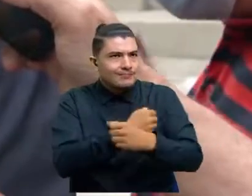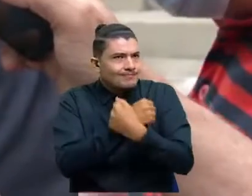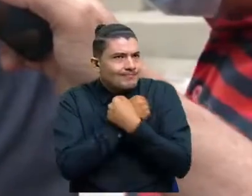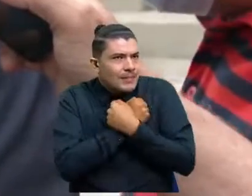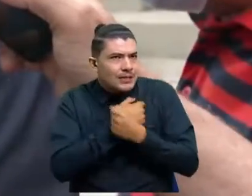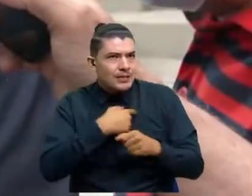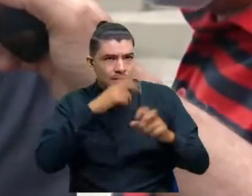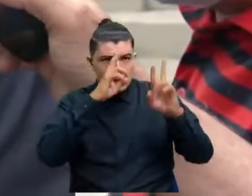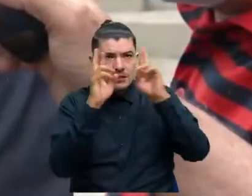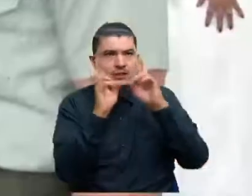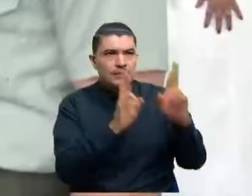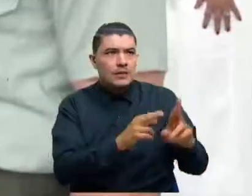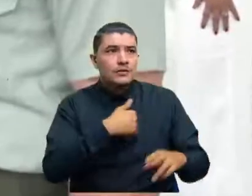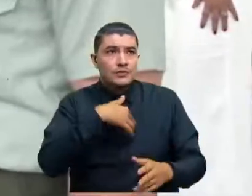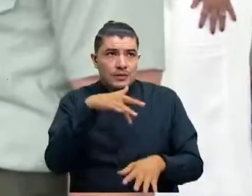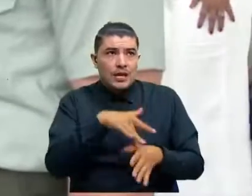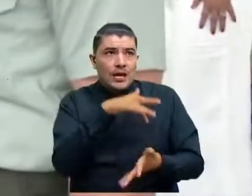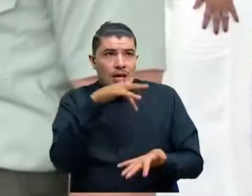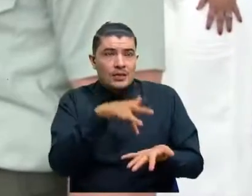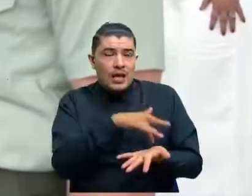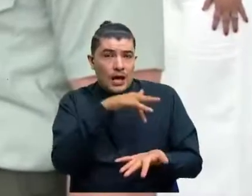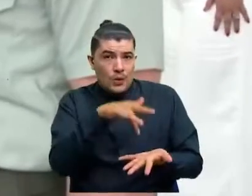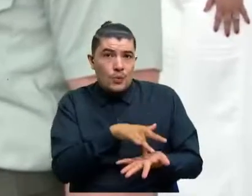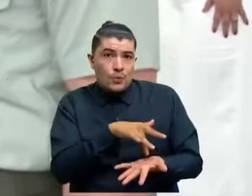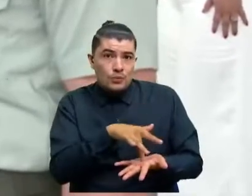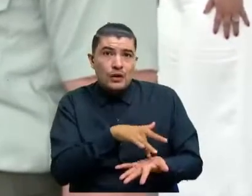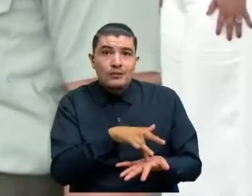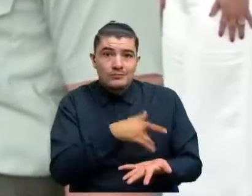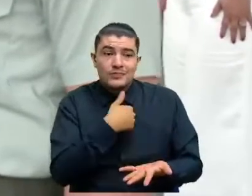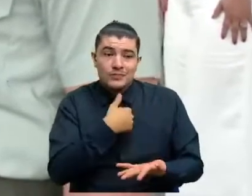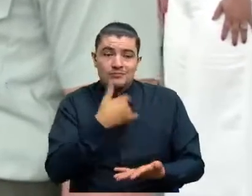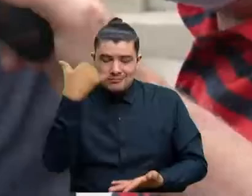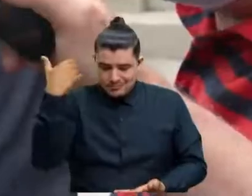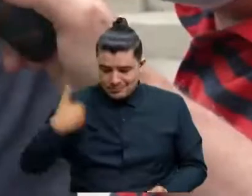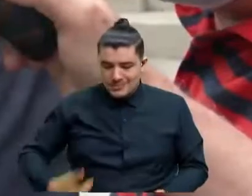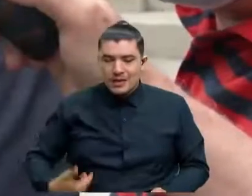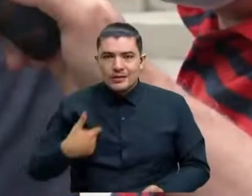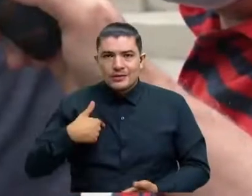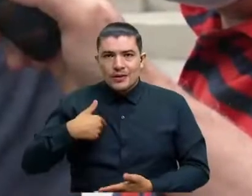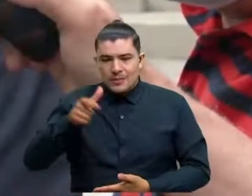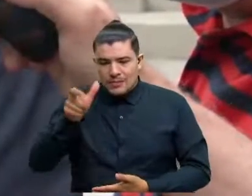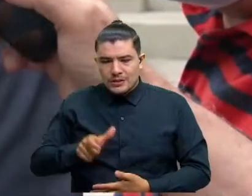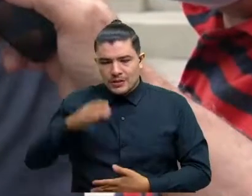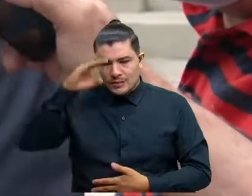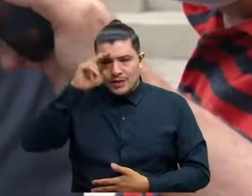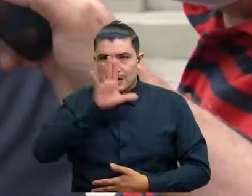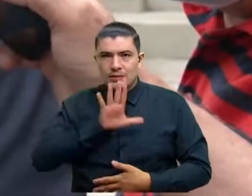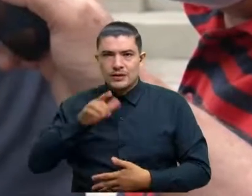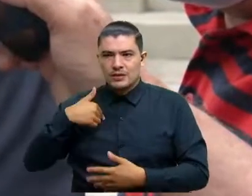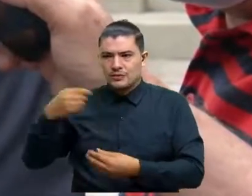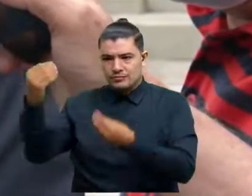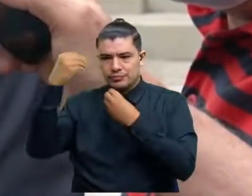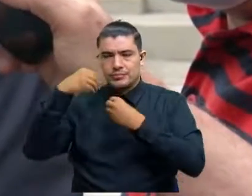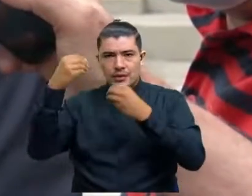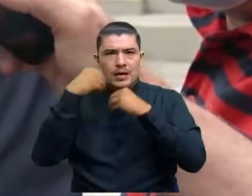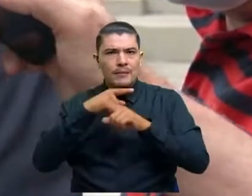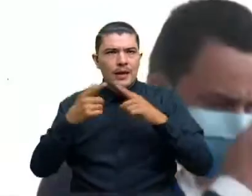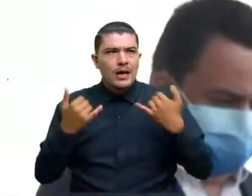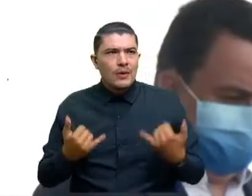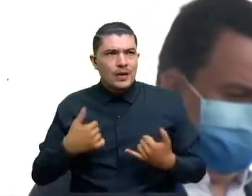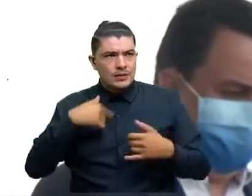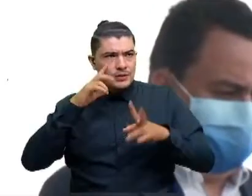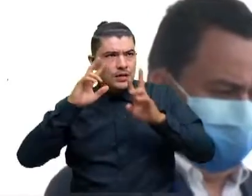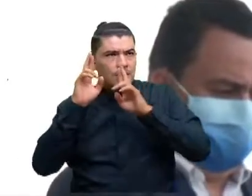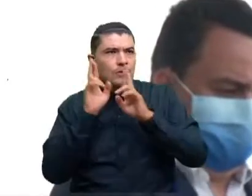mucho a la cual le debo lo que yo soy porque también gracias a nuestra policía me pude educar pero hoy queremos hacer ese reconocimiento